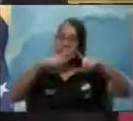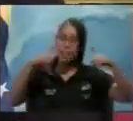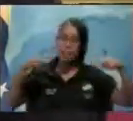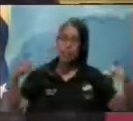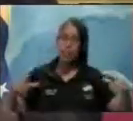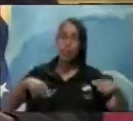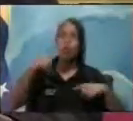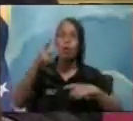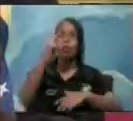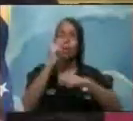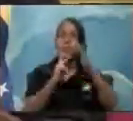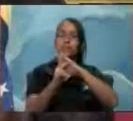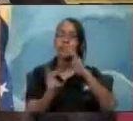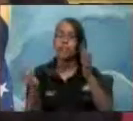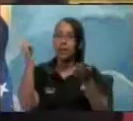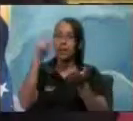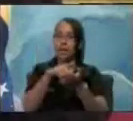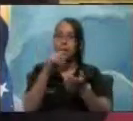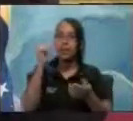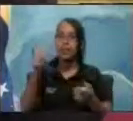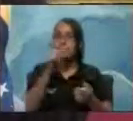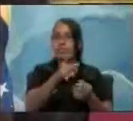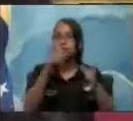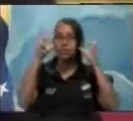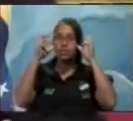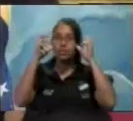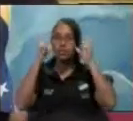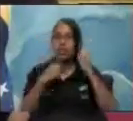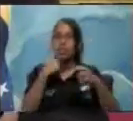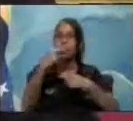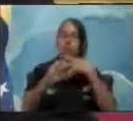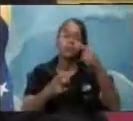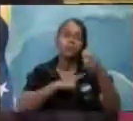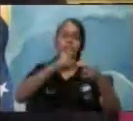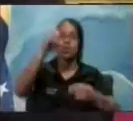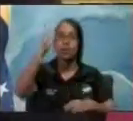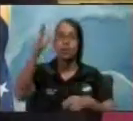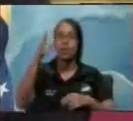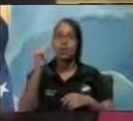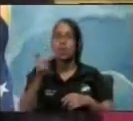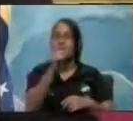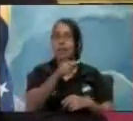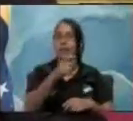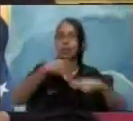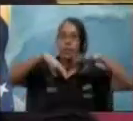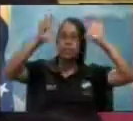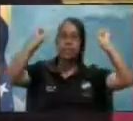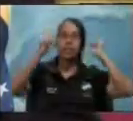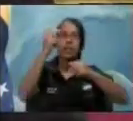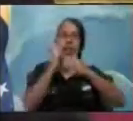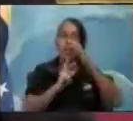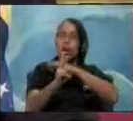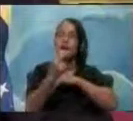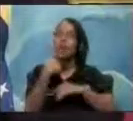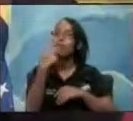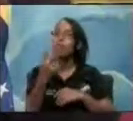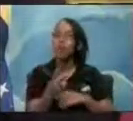el profeta se levantaba, la gente escuchaba la voz de Dios, la gente entendía la voz de Dios. Y